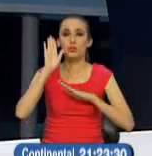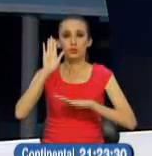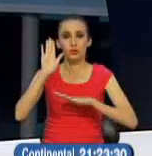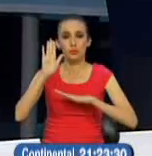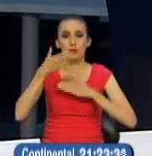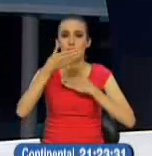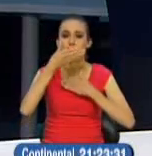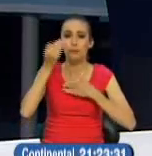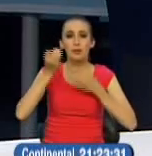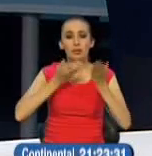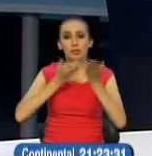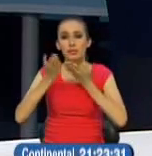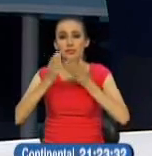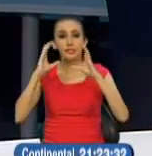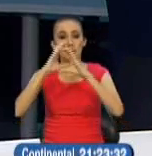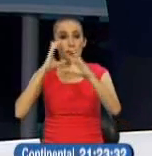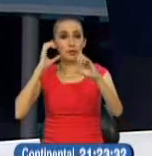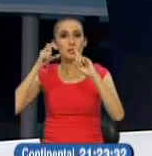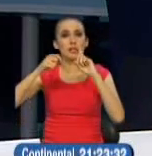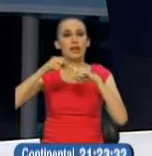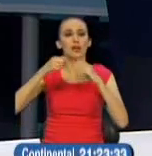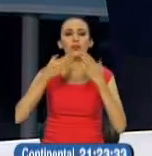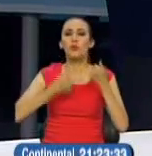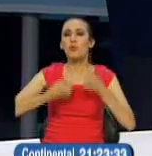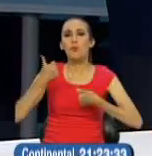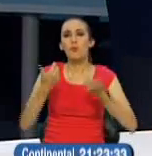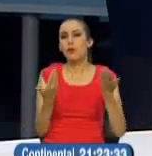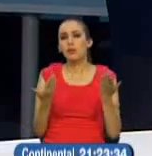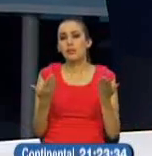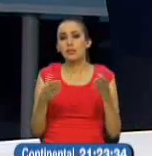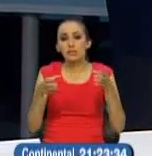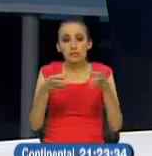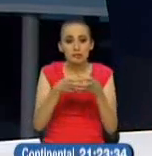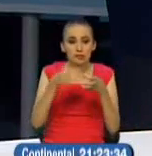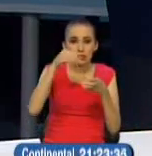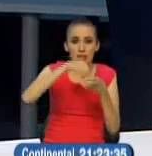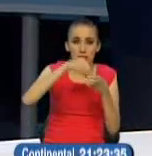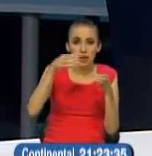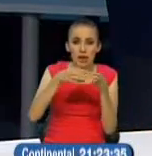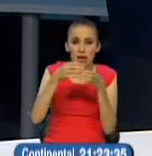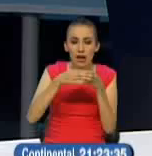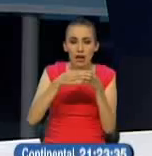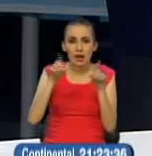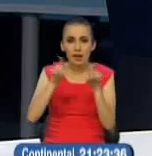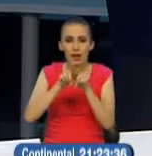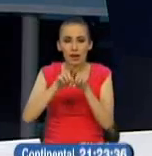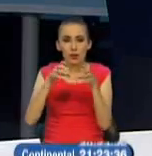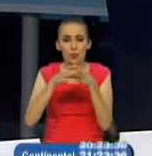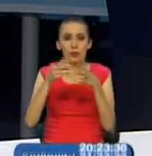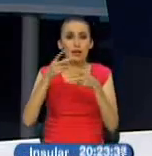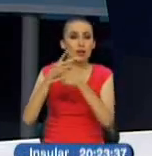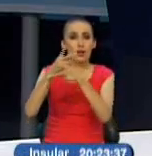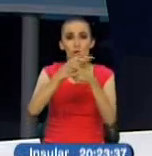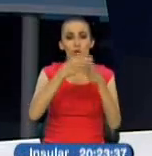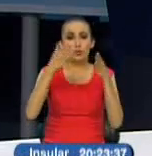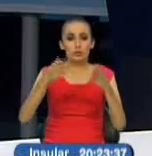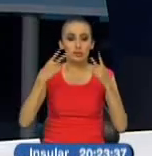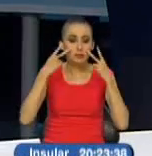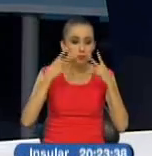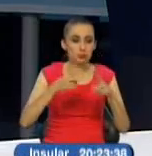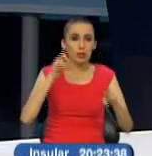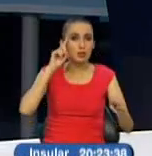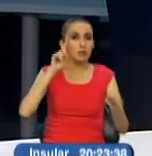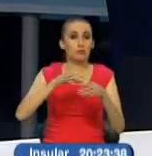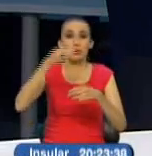del servicio de transporte en Quito fue la implementación de la caja común, un aspecto en el que concejales y veedores coinciden no